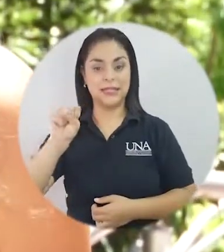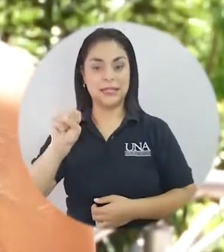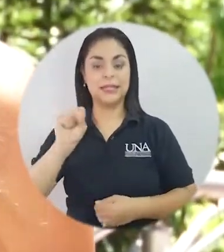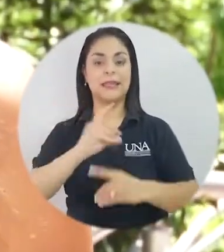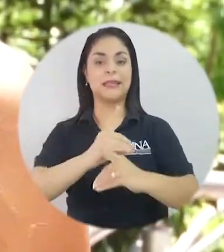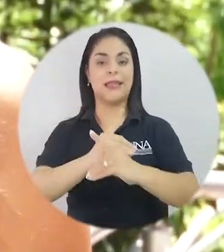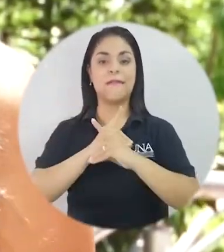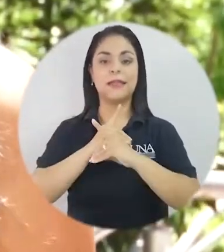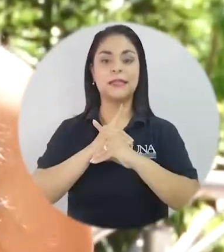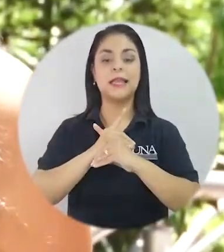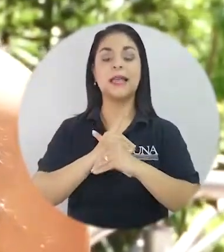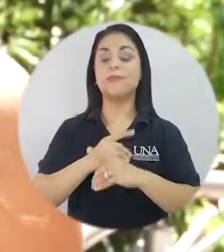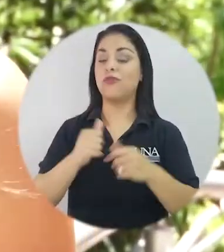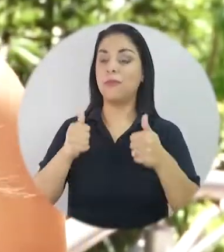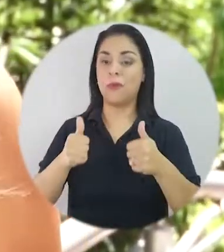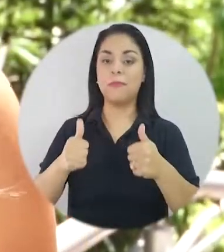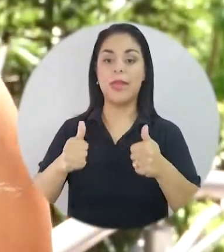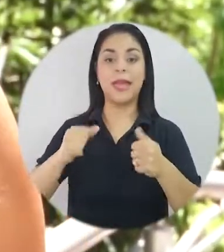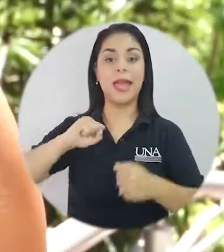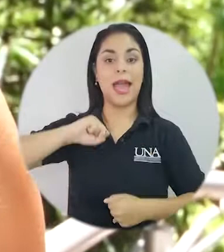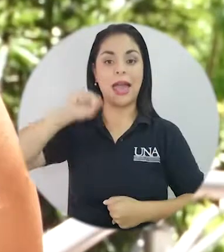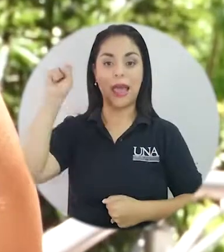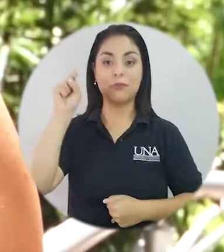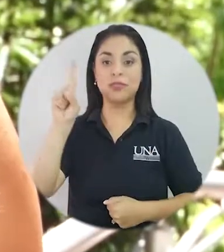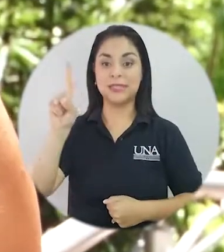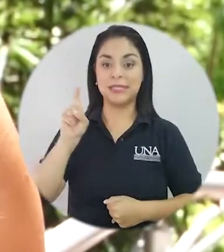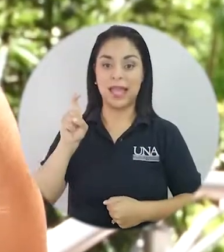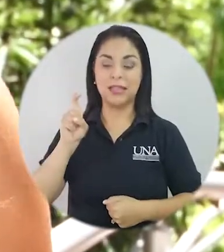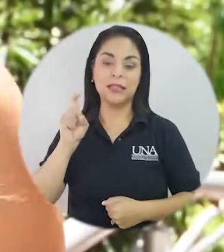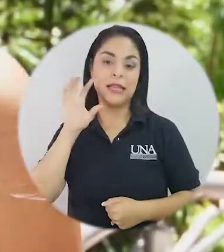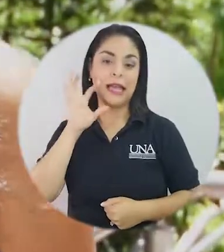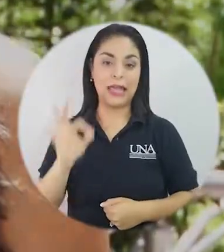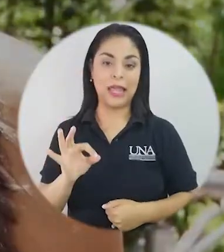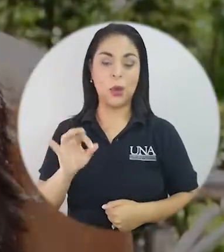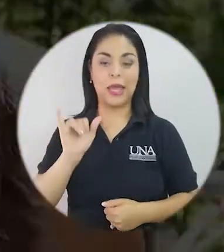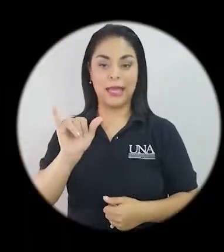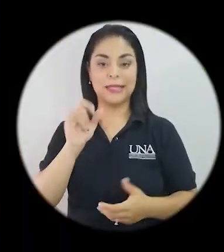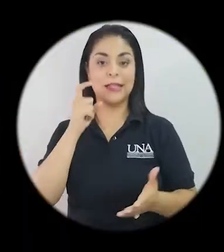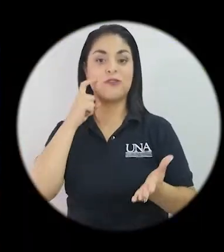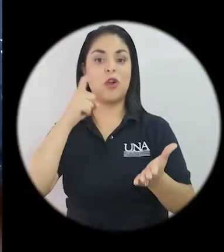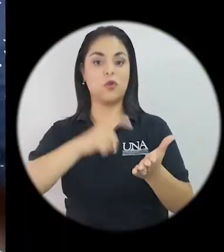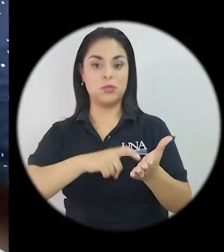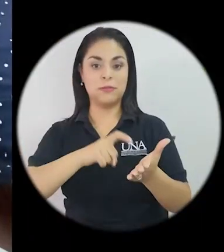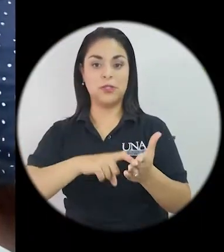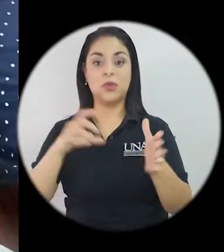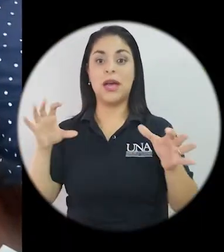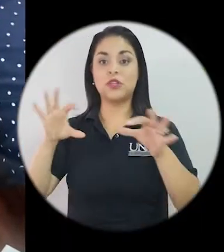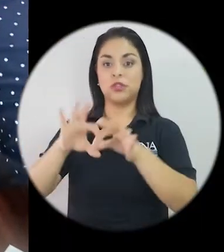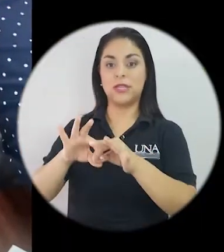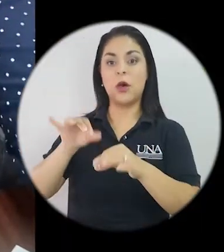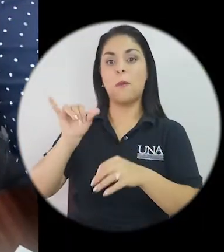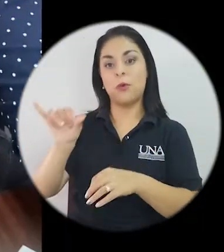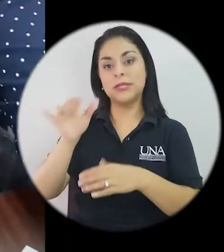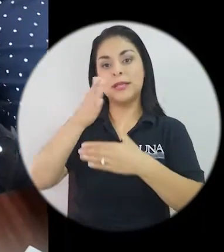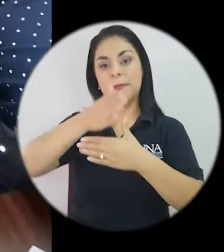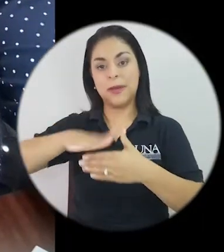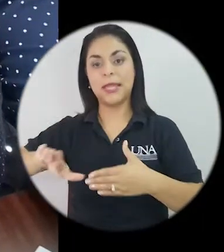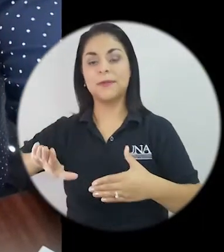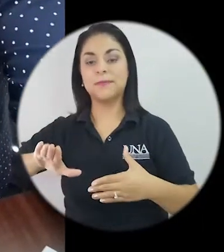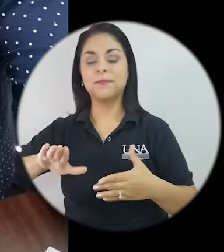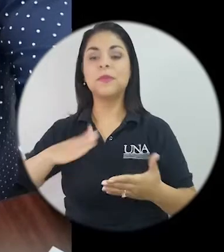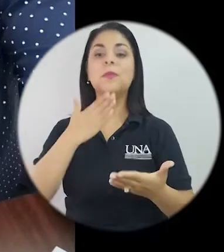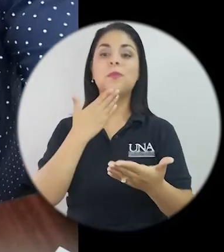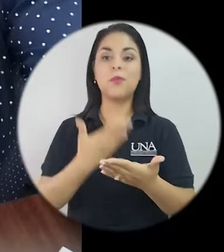Entonces fue una tesis una defensa que nos fue muy bien, nos ganamos un 100, entonces me imagino que el reconocimiento va